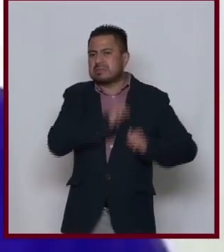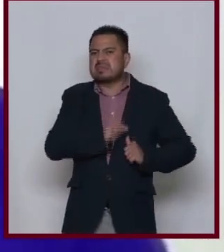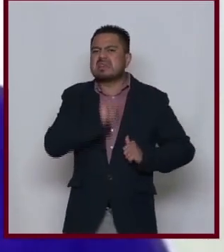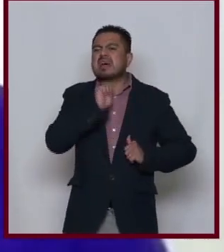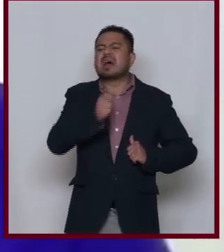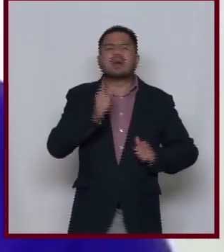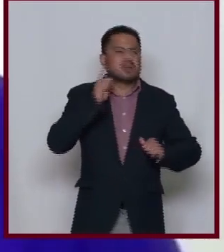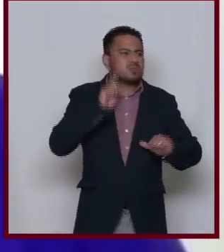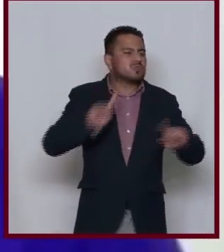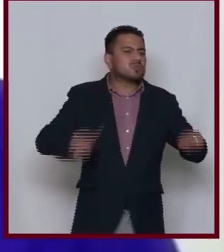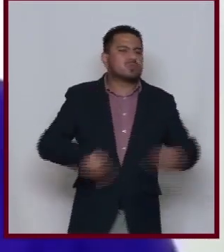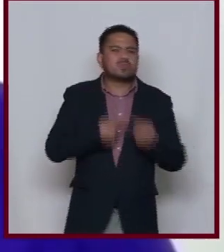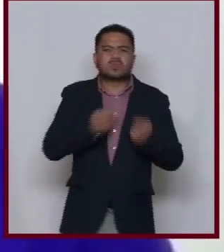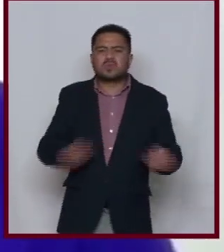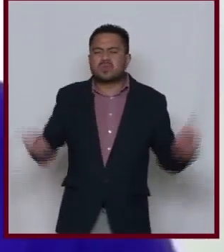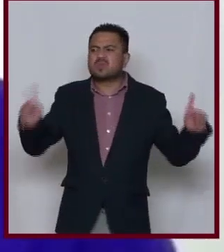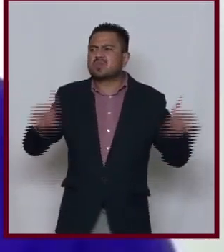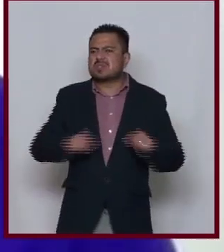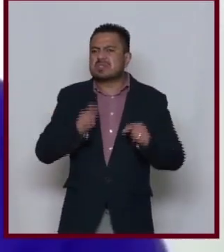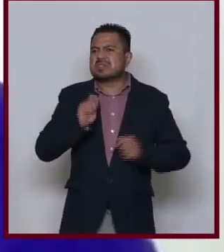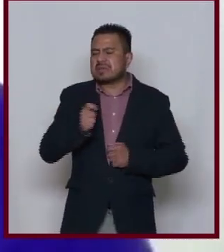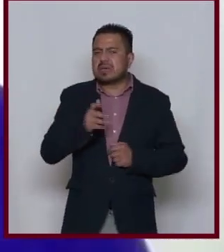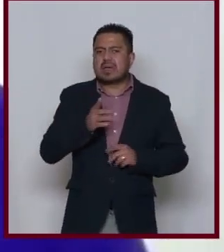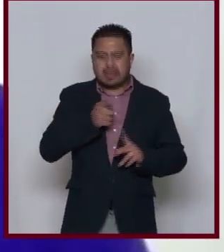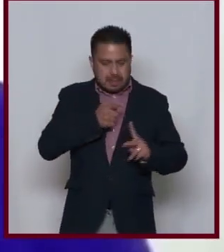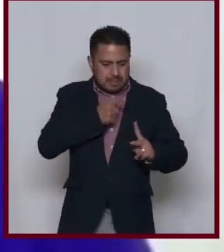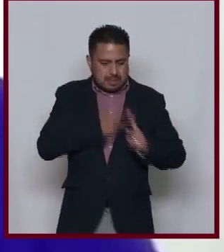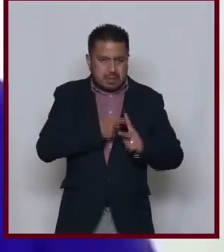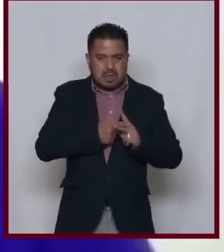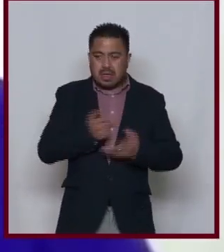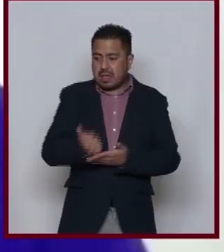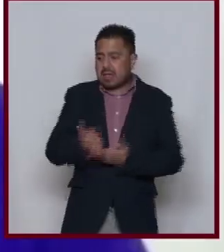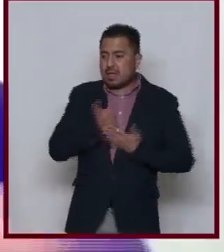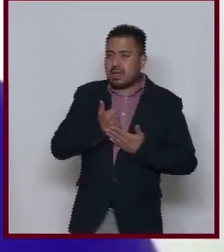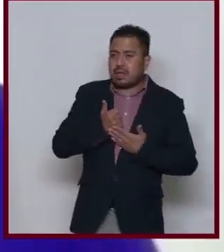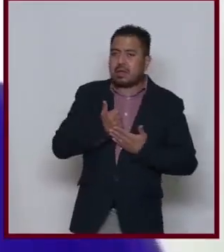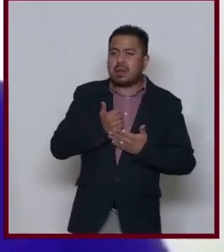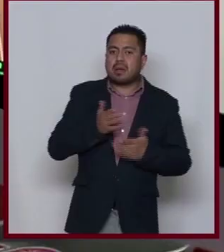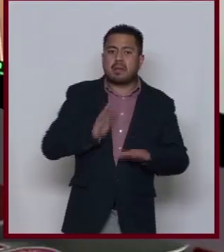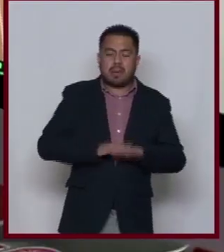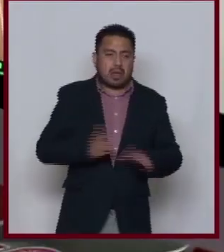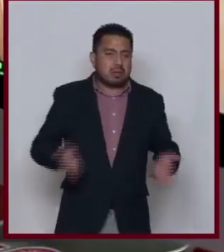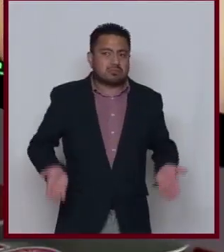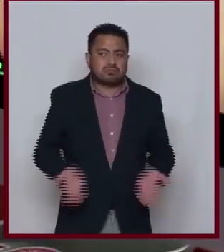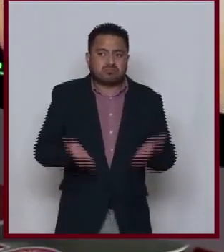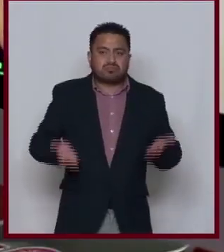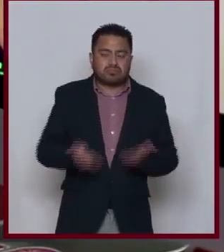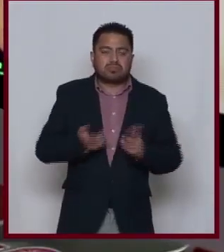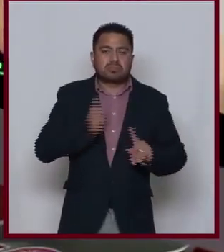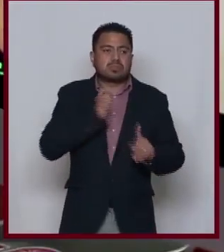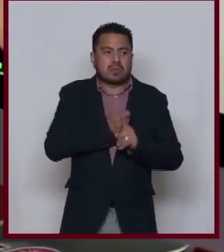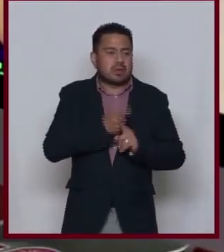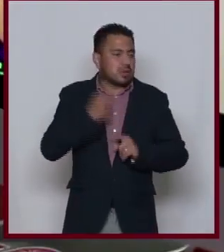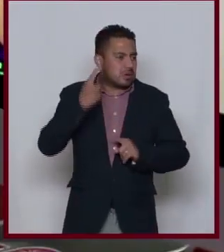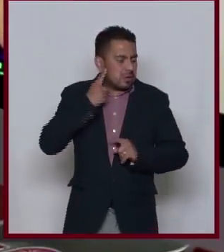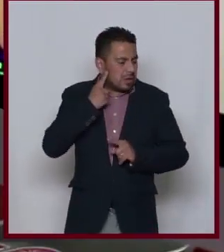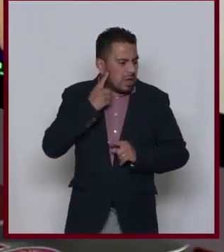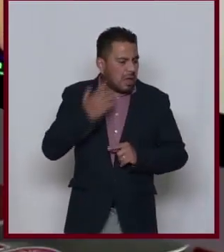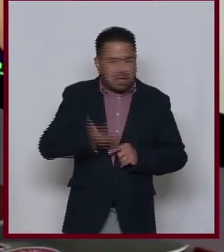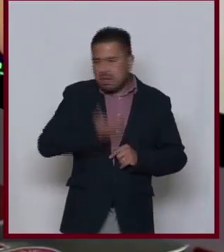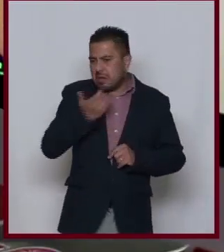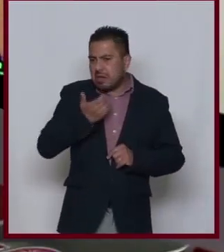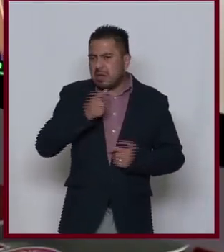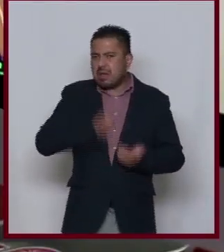qué es la música, ¿no? Y pues las matemáticas nos ayudan a escribir pues todo, ¿no? Aunque suena muy común